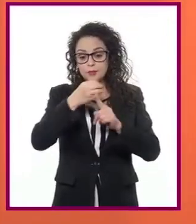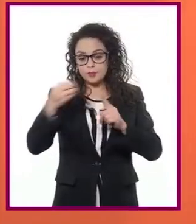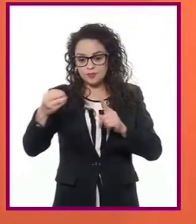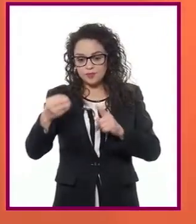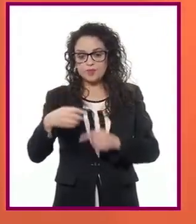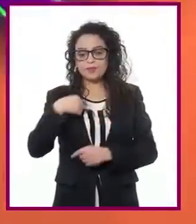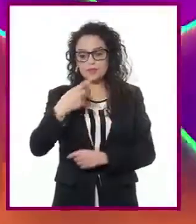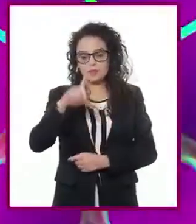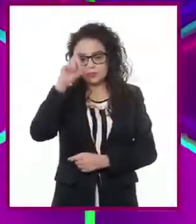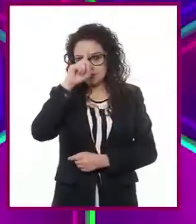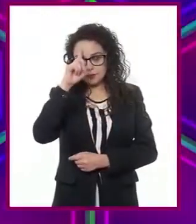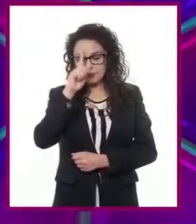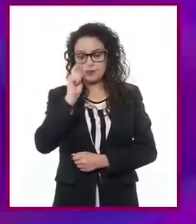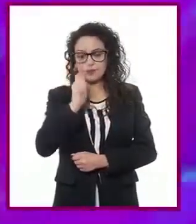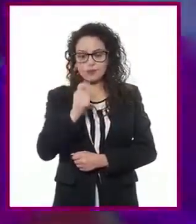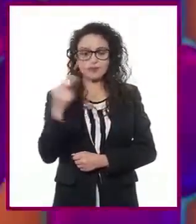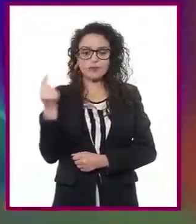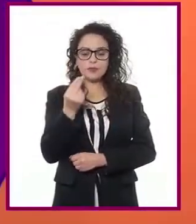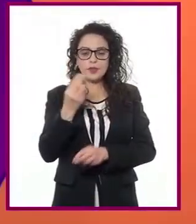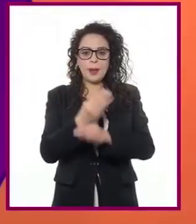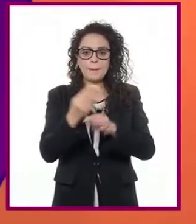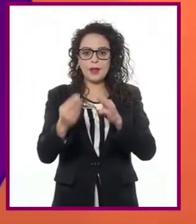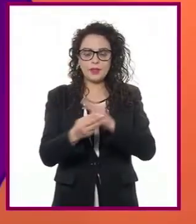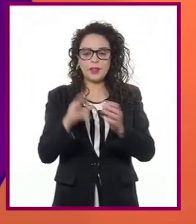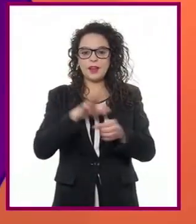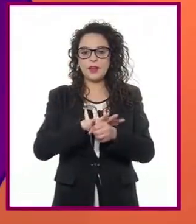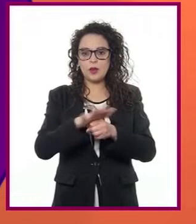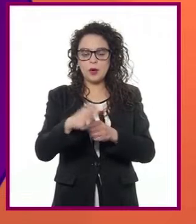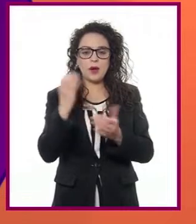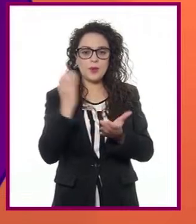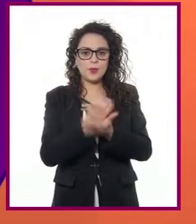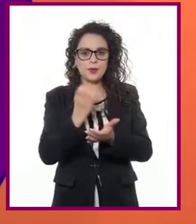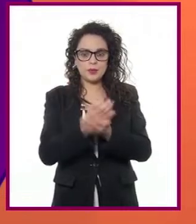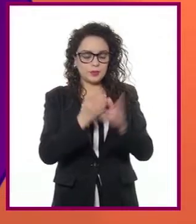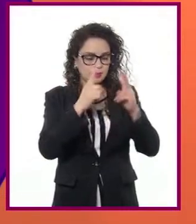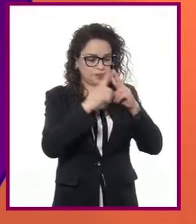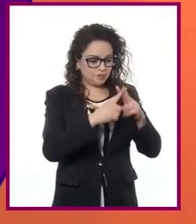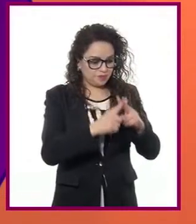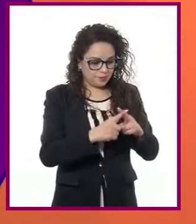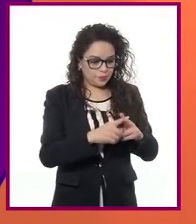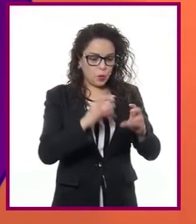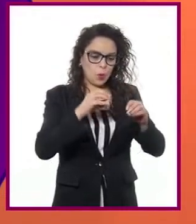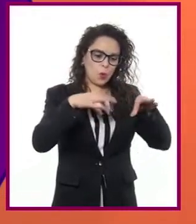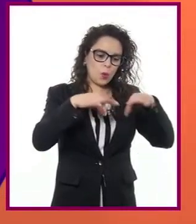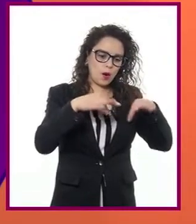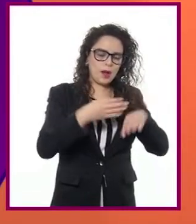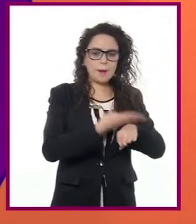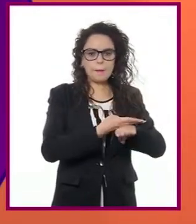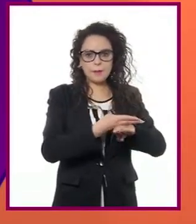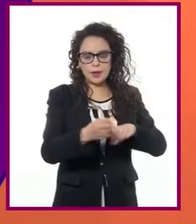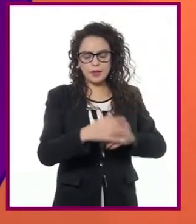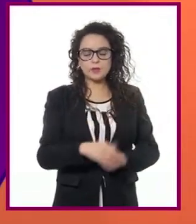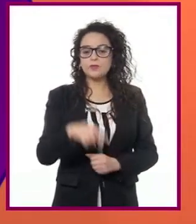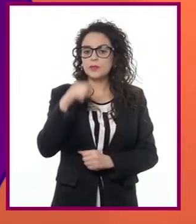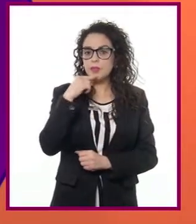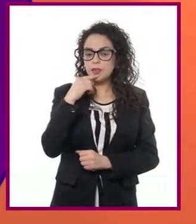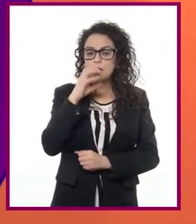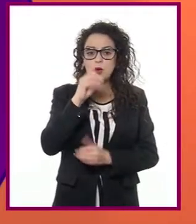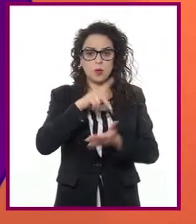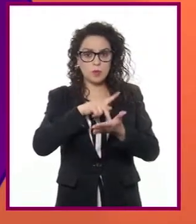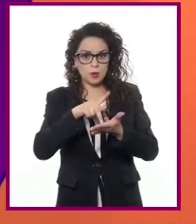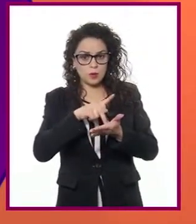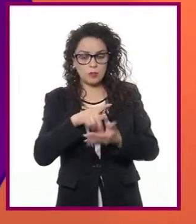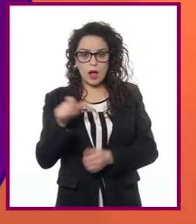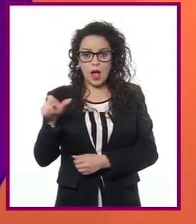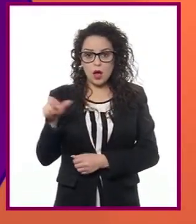les recomiendo tener a la mano los siguientes materiales: su cuaderno de matemáticas u hojas blancas, un lápiz o pluma,